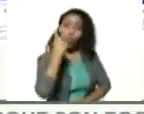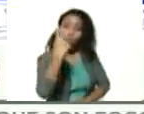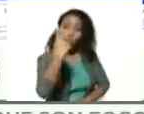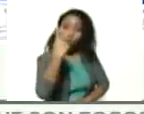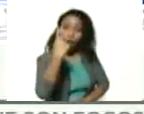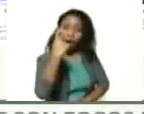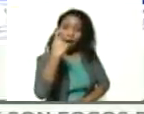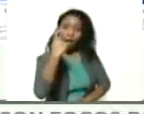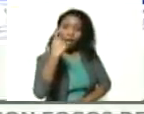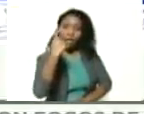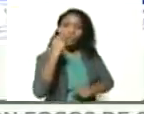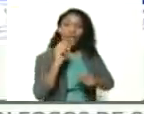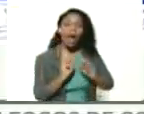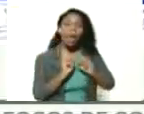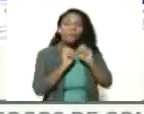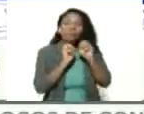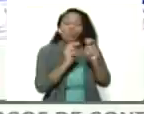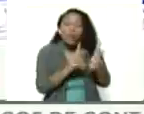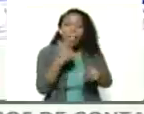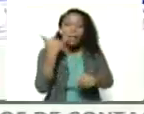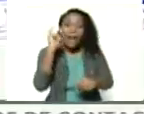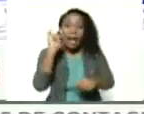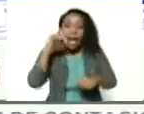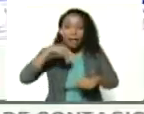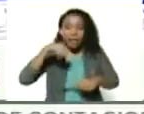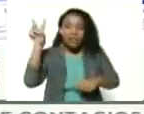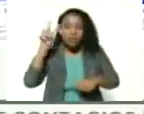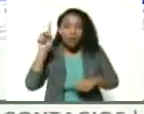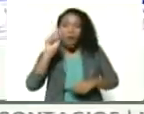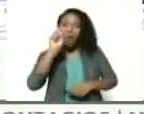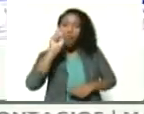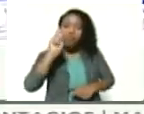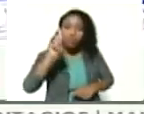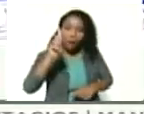una de las opciones que tiene Venezuela, una.